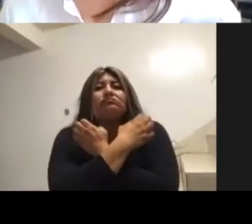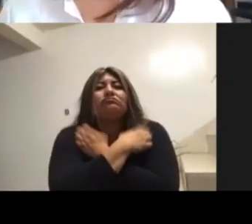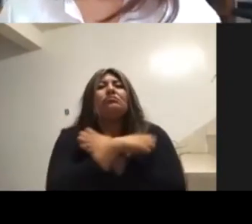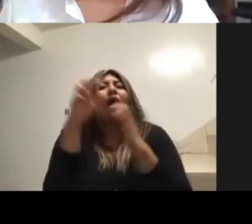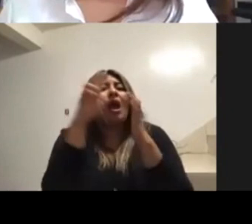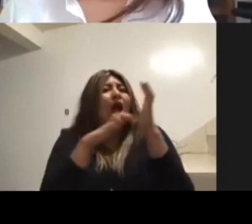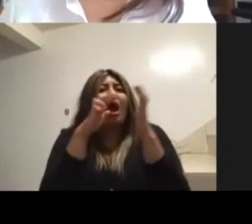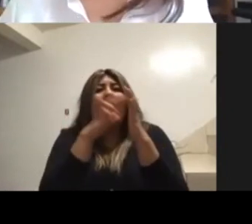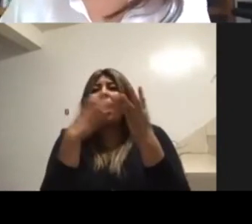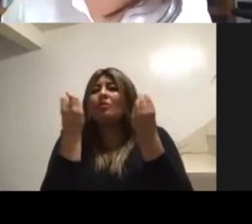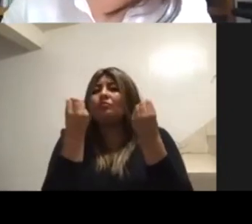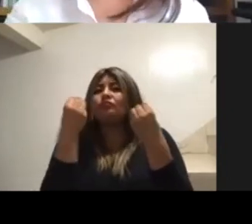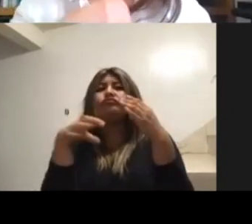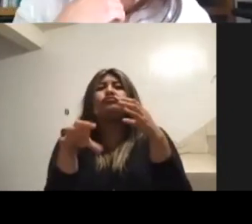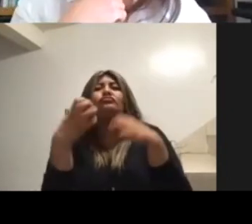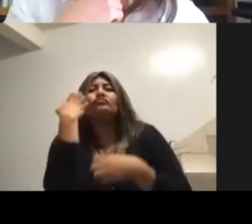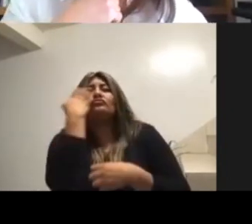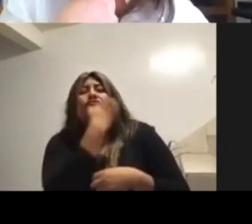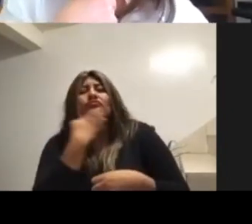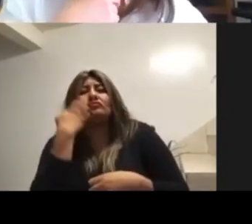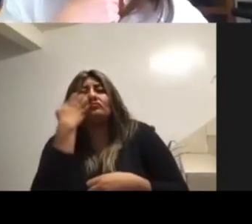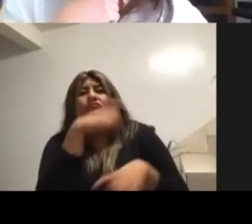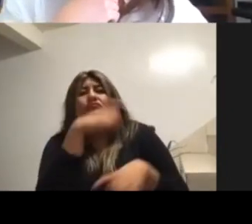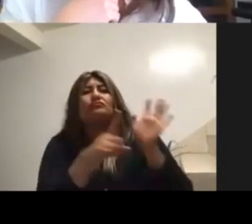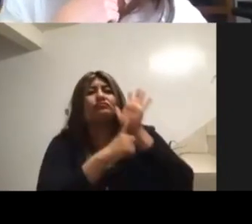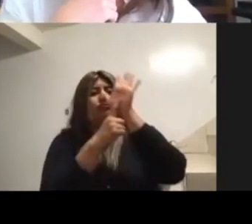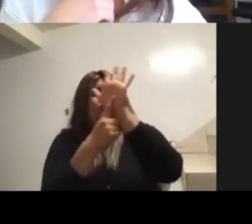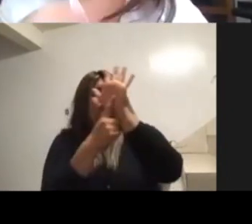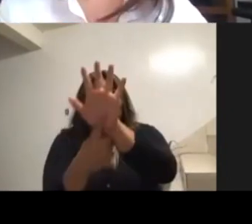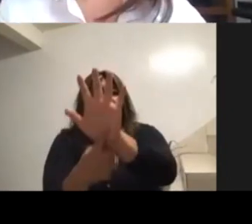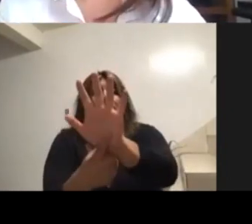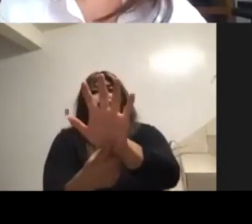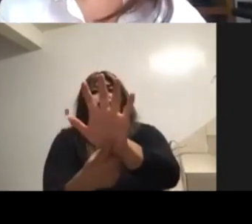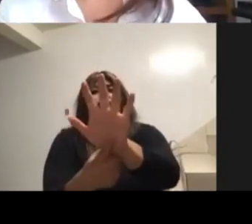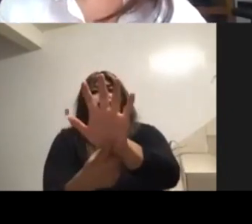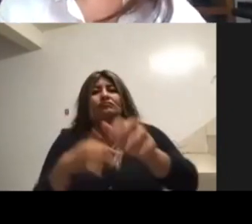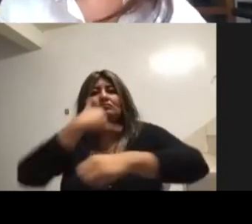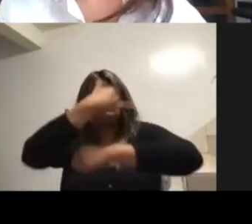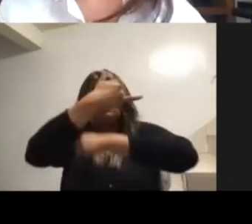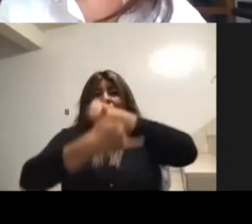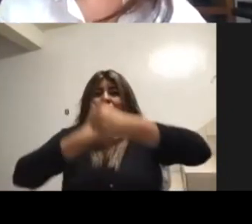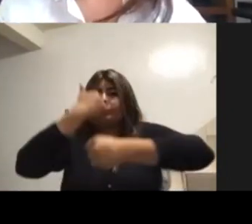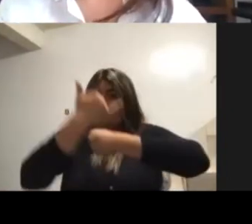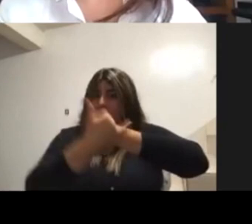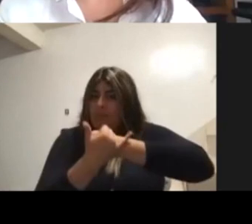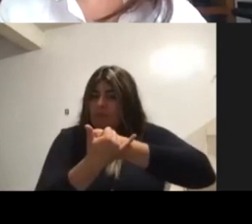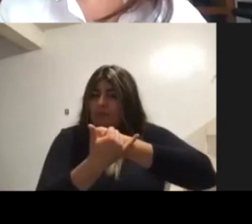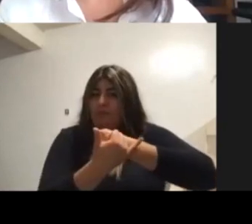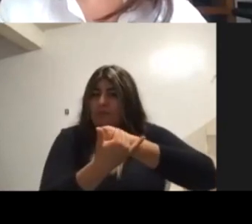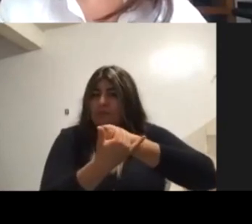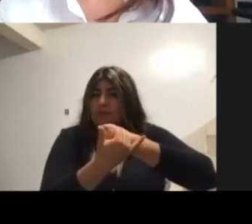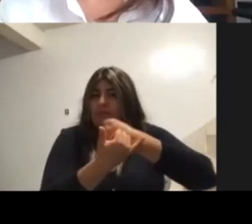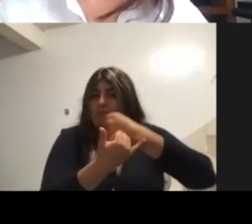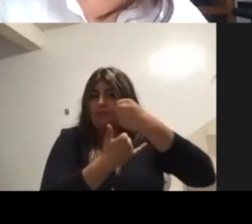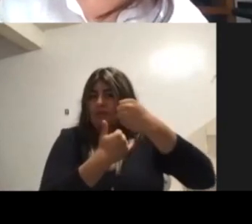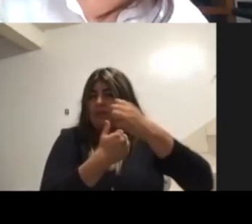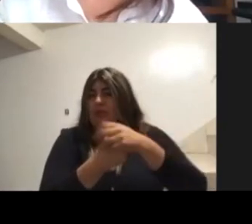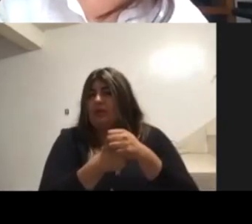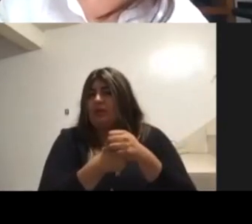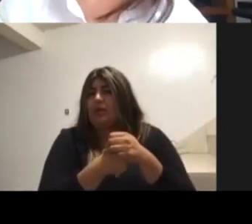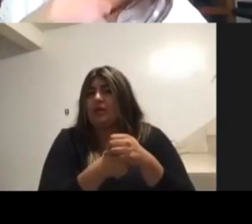escuelas presentando sus paradigmas que desde luego no